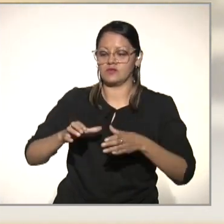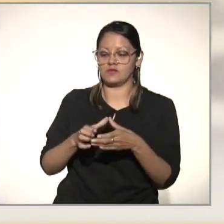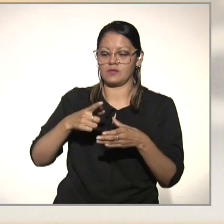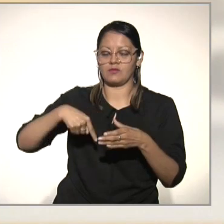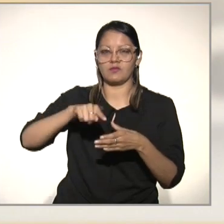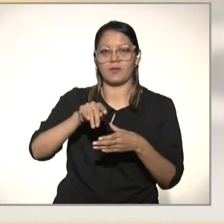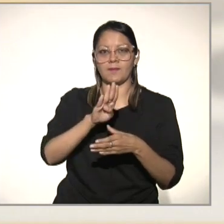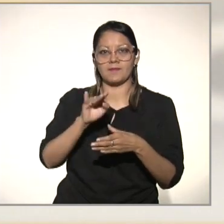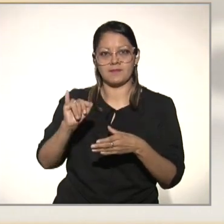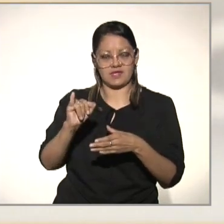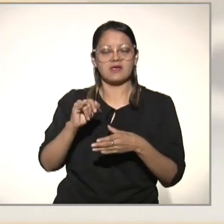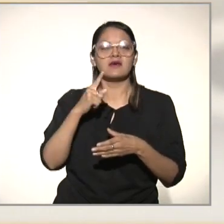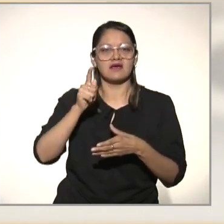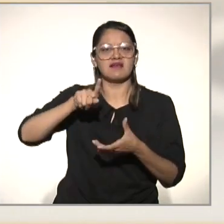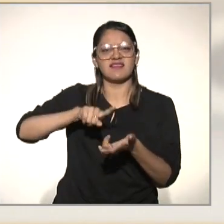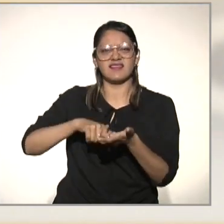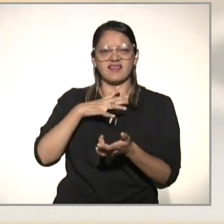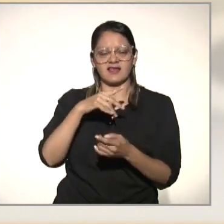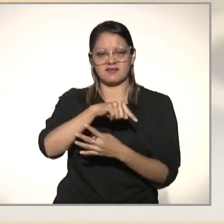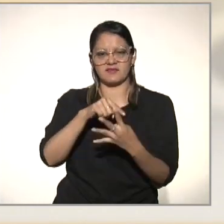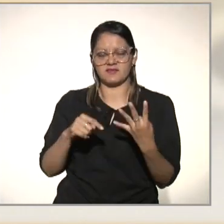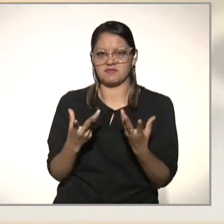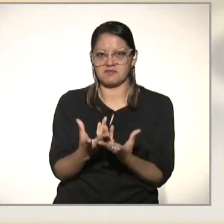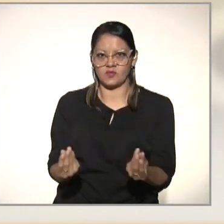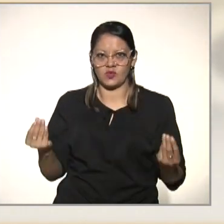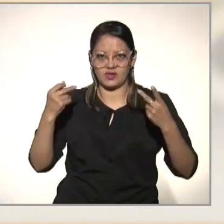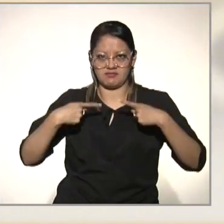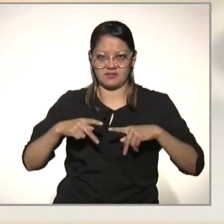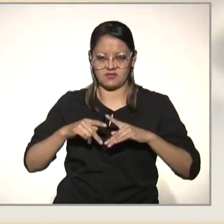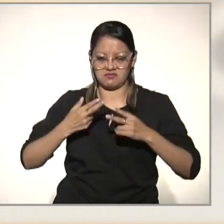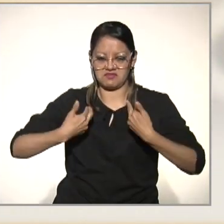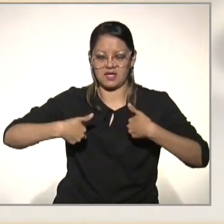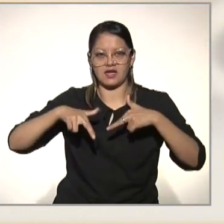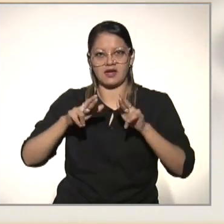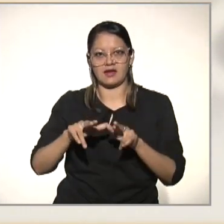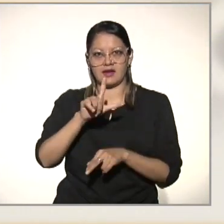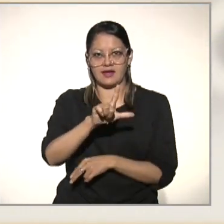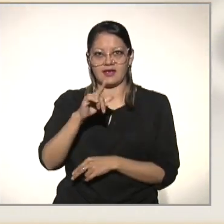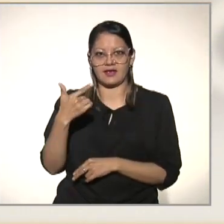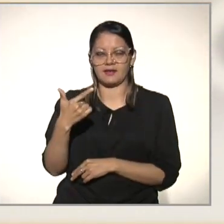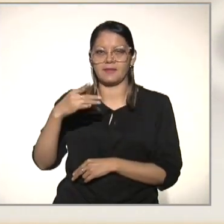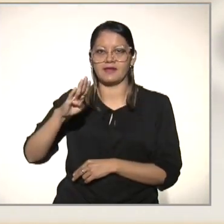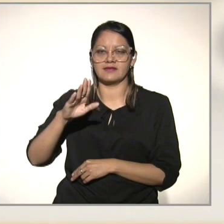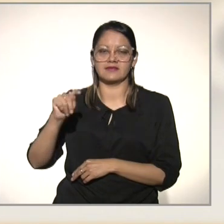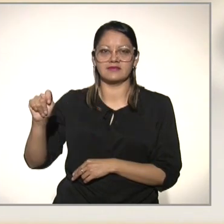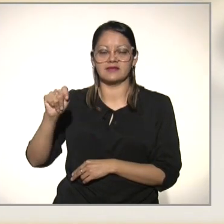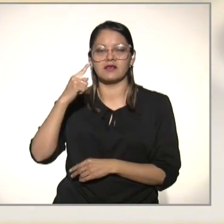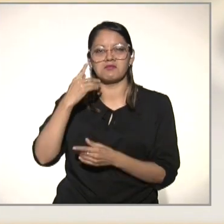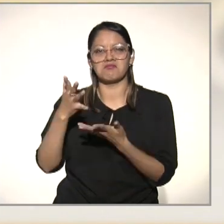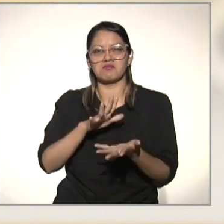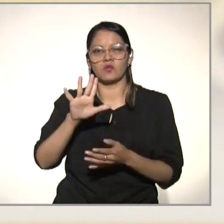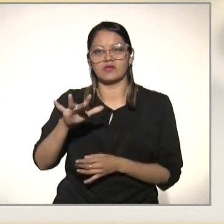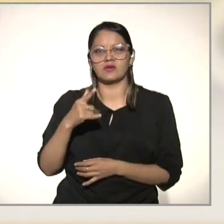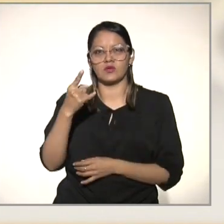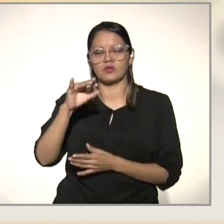bisexual representa a la mayoría de la población LGBT con un